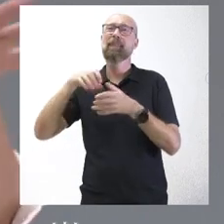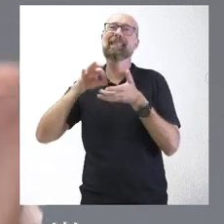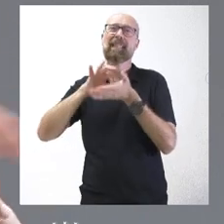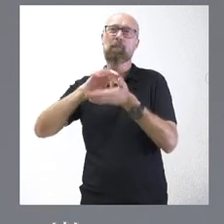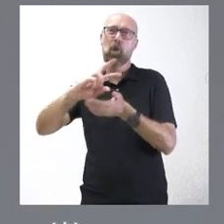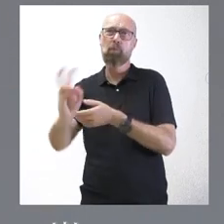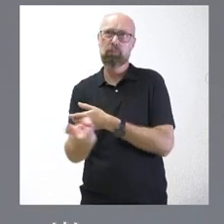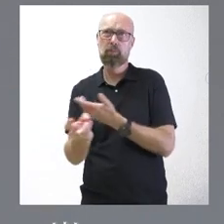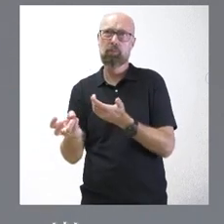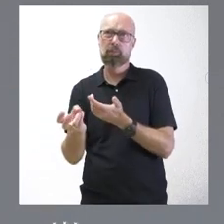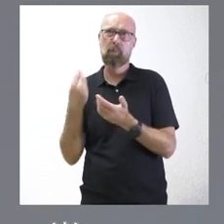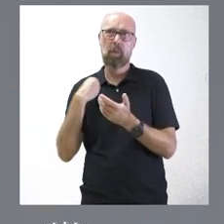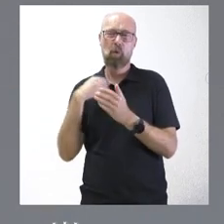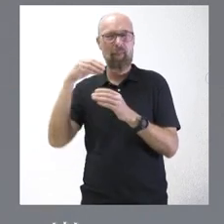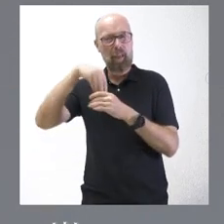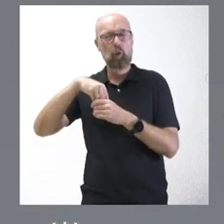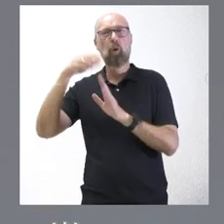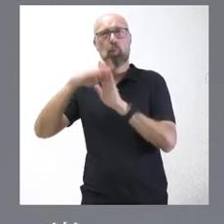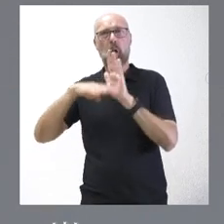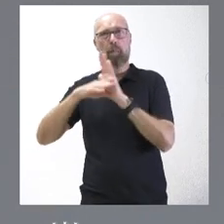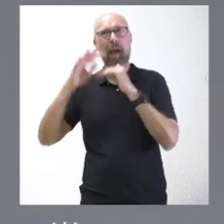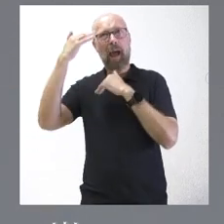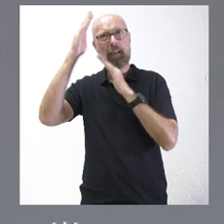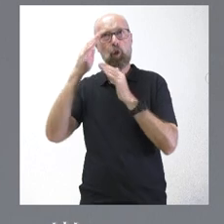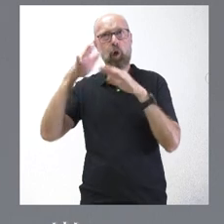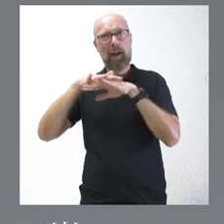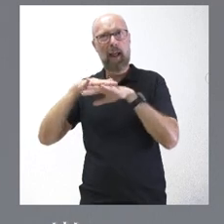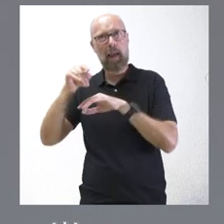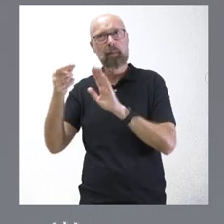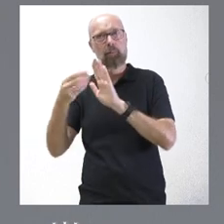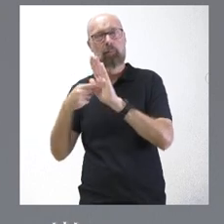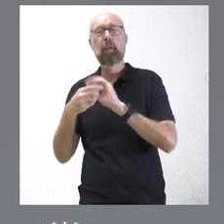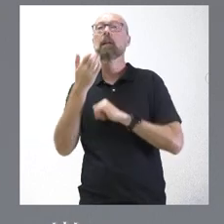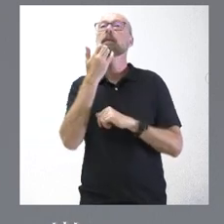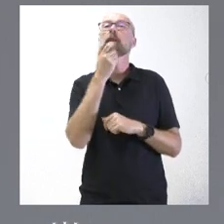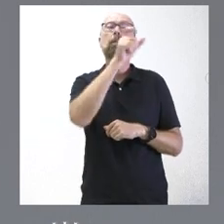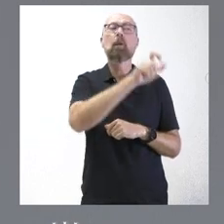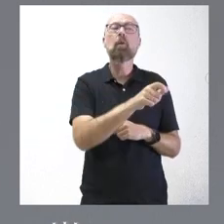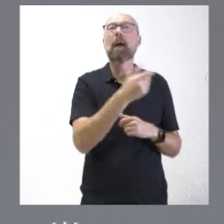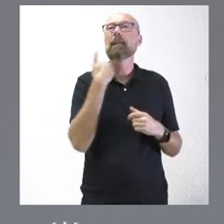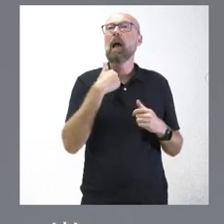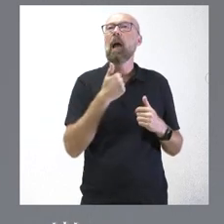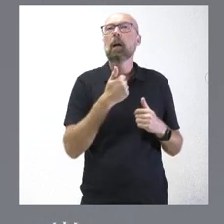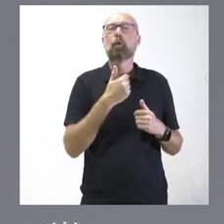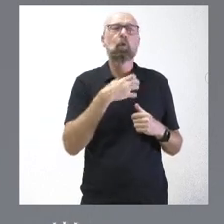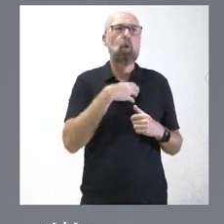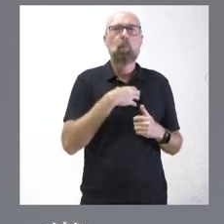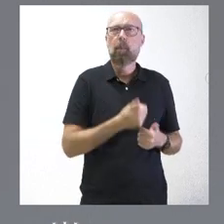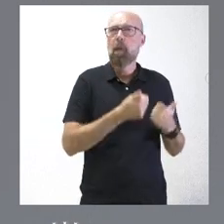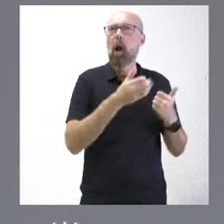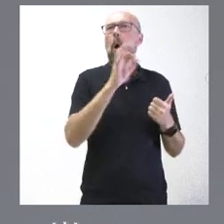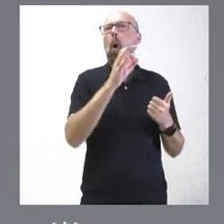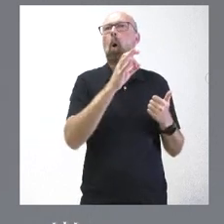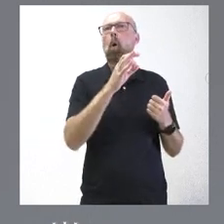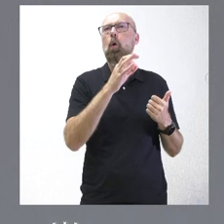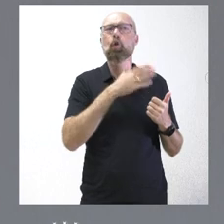de lo que es el programa de atención en red y cuando ya no puedan o ya no quieran y quieran irse